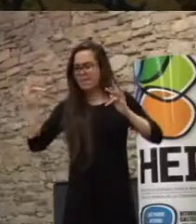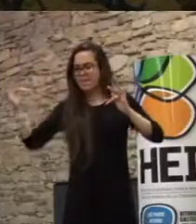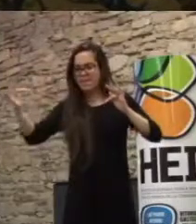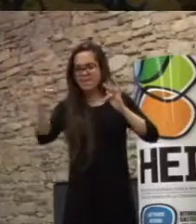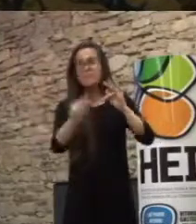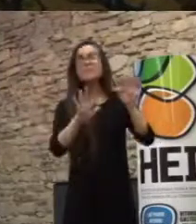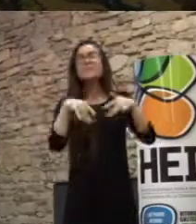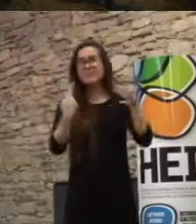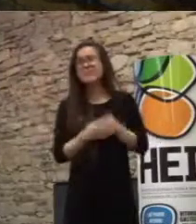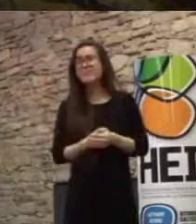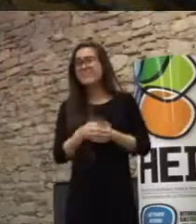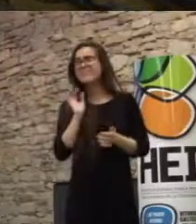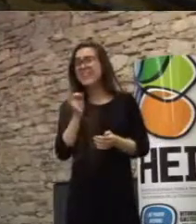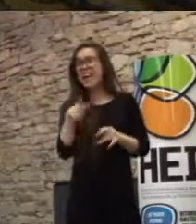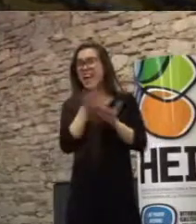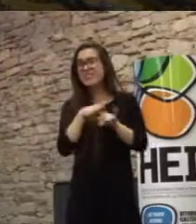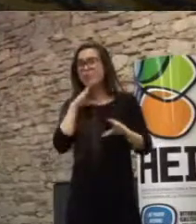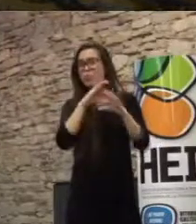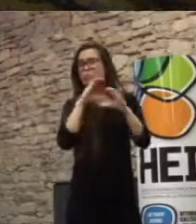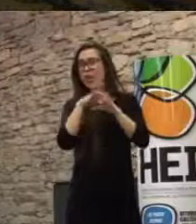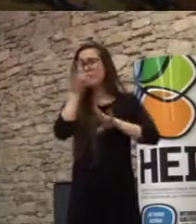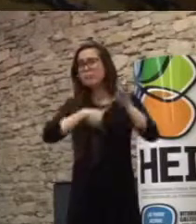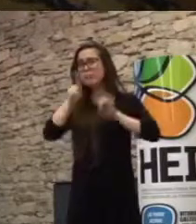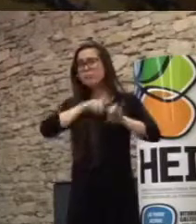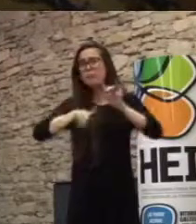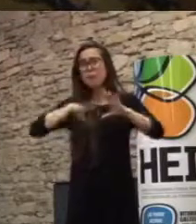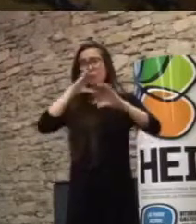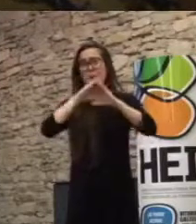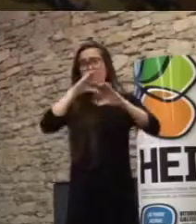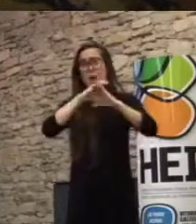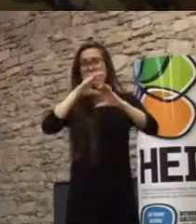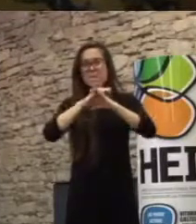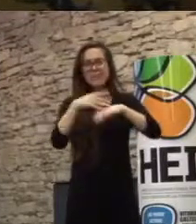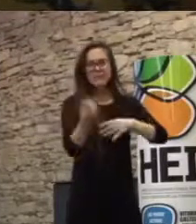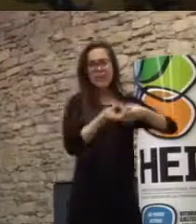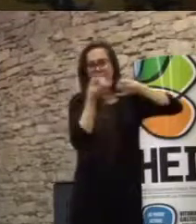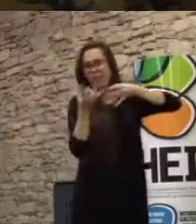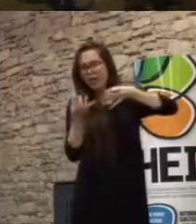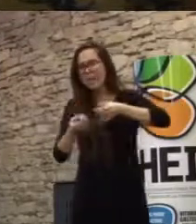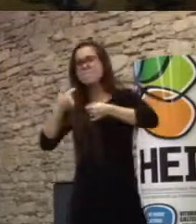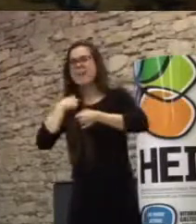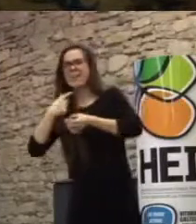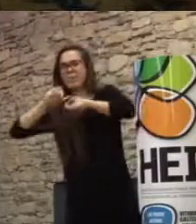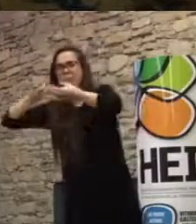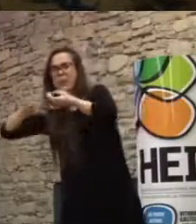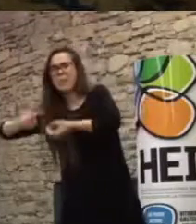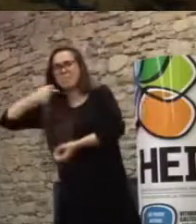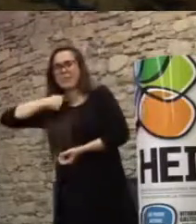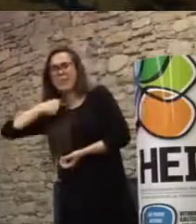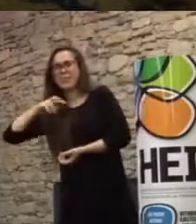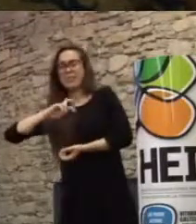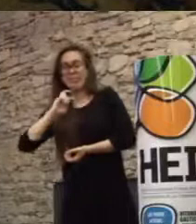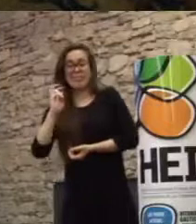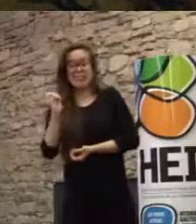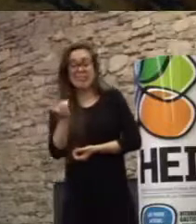entonces tenemos un problema de comunicación porque la combinación se tergiversa de persona a persona entonces qué soluciones tenemos por la solución que tenemos es